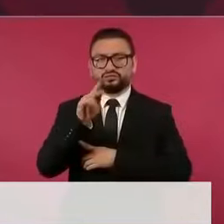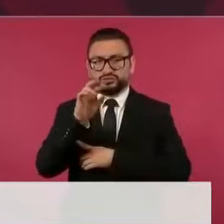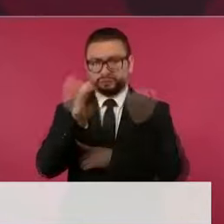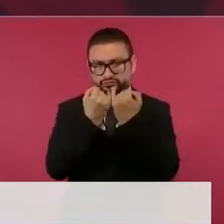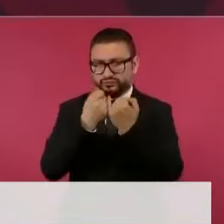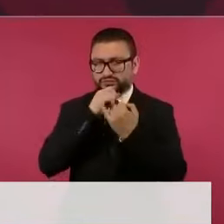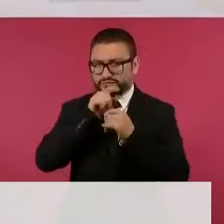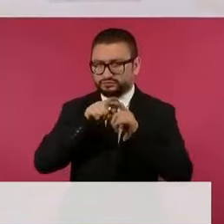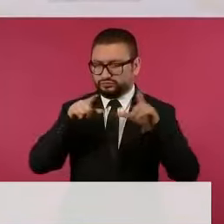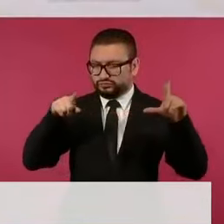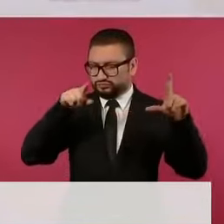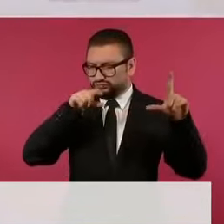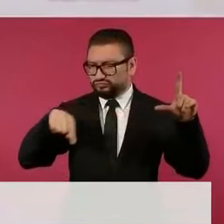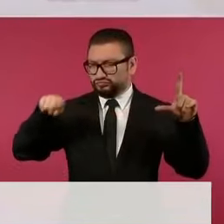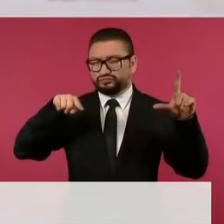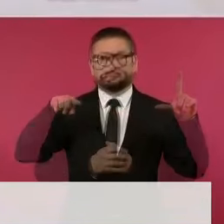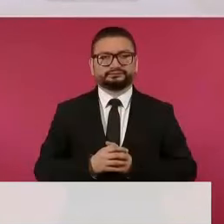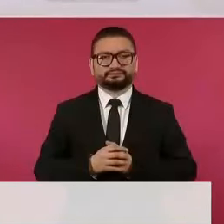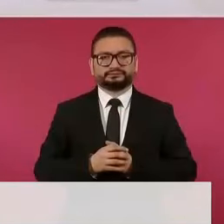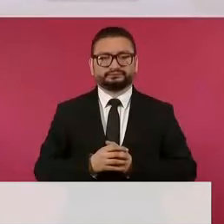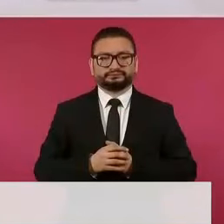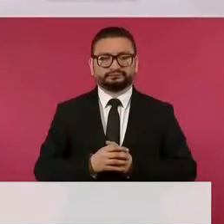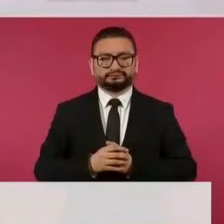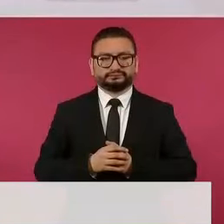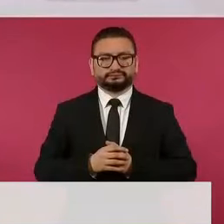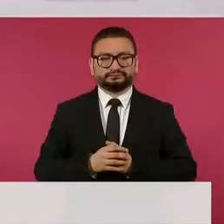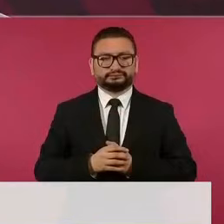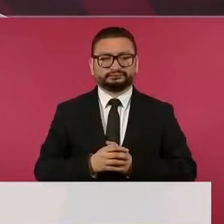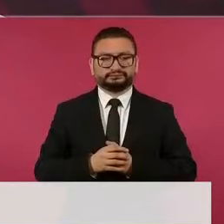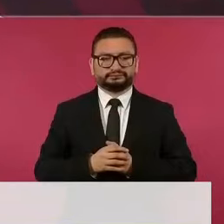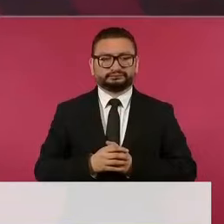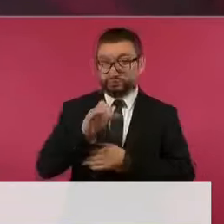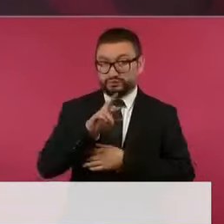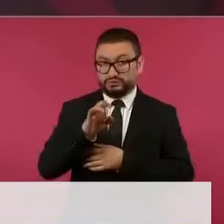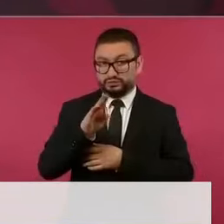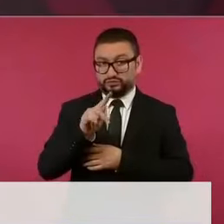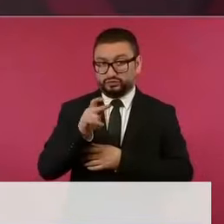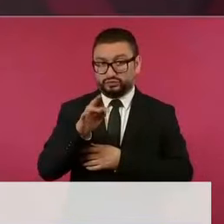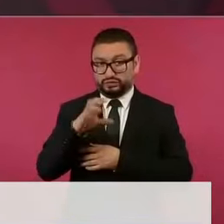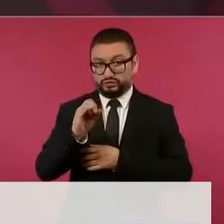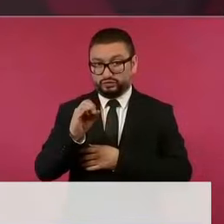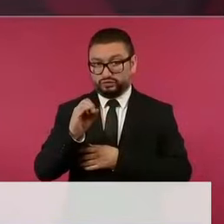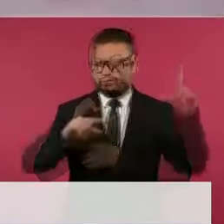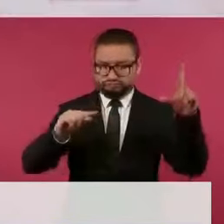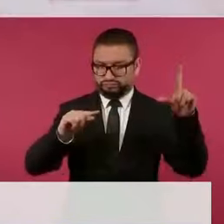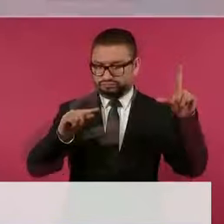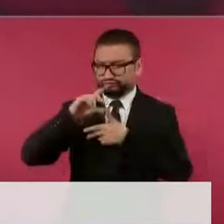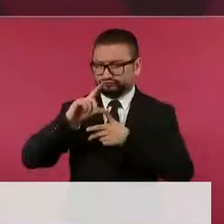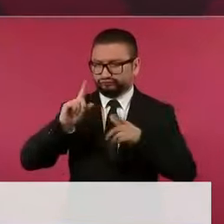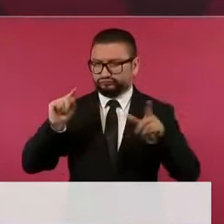que significa el municipio básicamente de Carrillo Puerto si no cambia la trayectoria